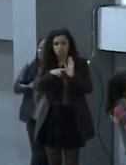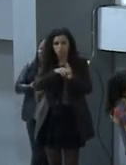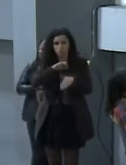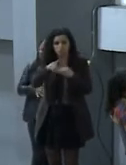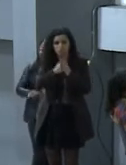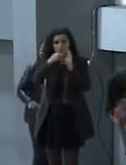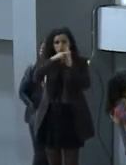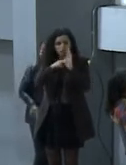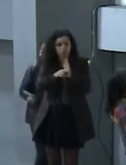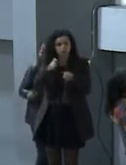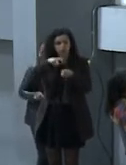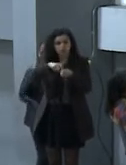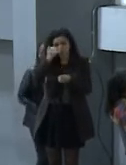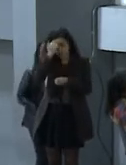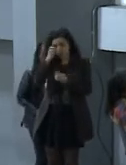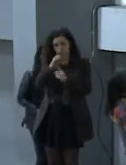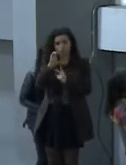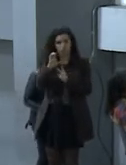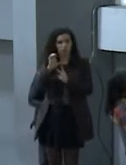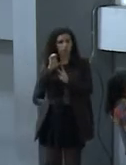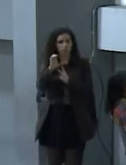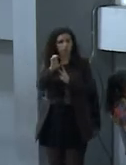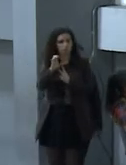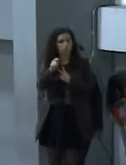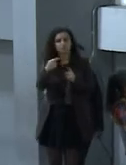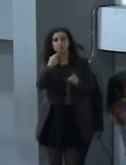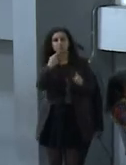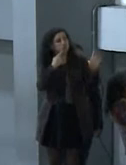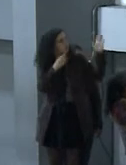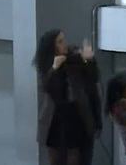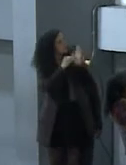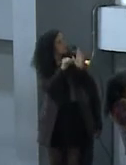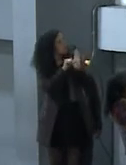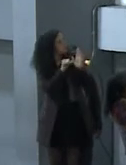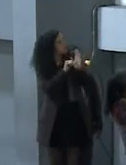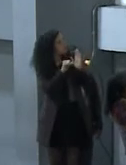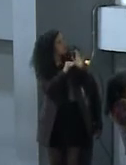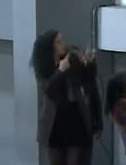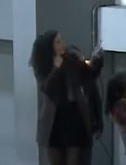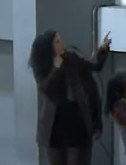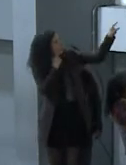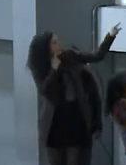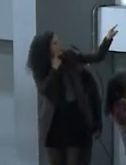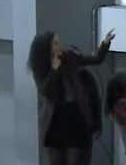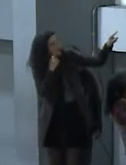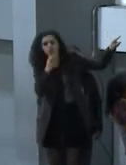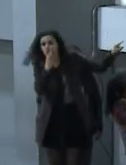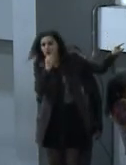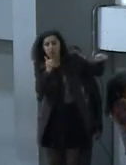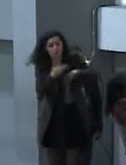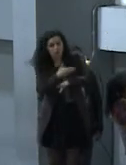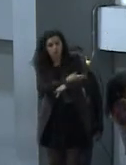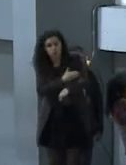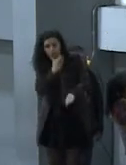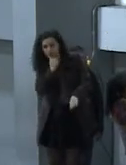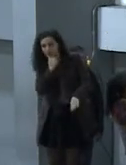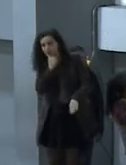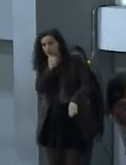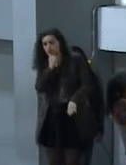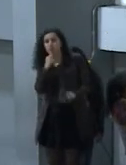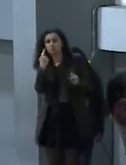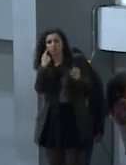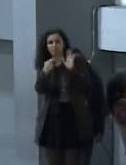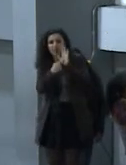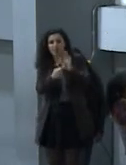las resoluciones de vinculación de profesores ocasionales y catedráticos se incluyó ese artículo, ahí está resaltado. No existía. Entonces, por eso lo